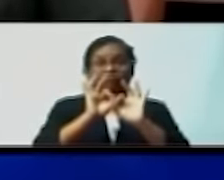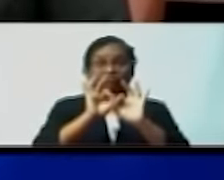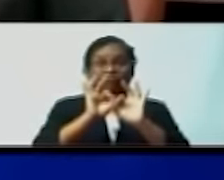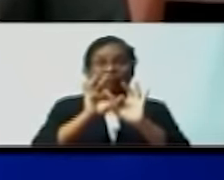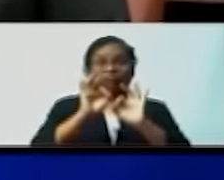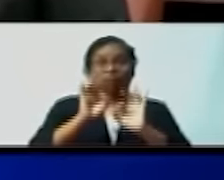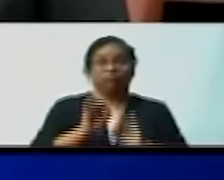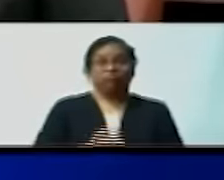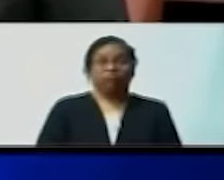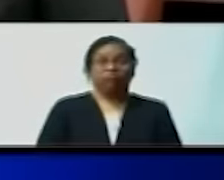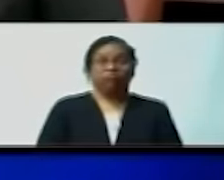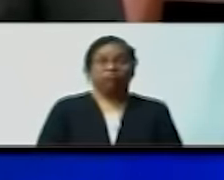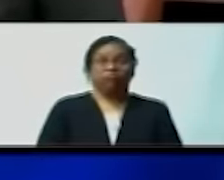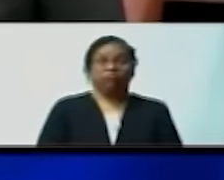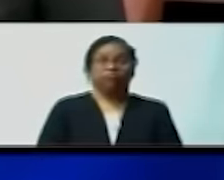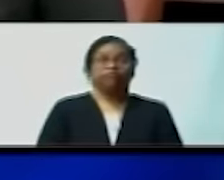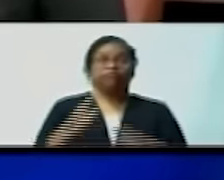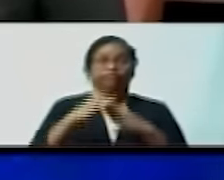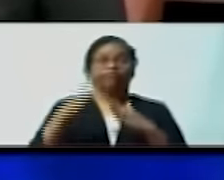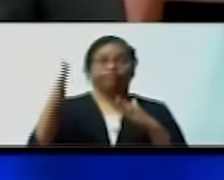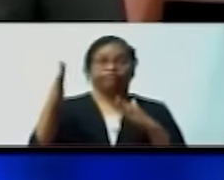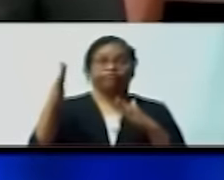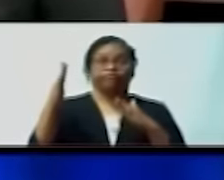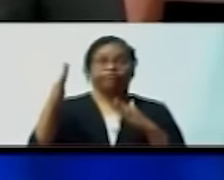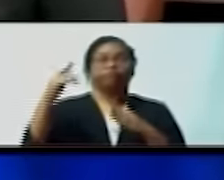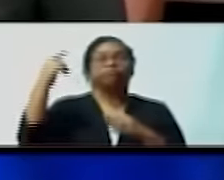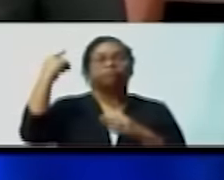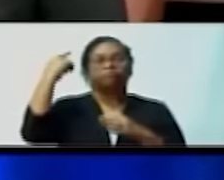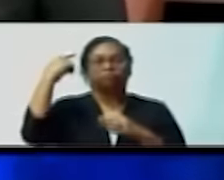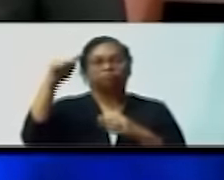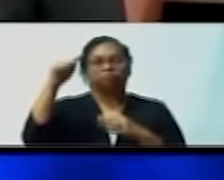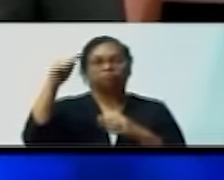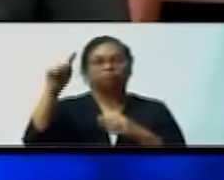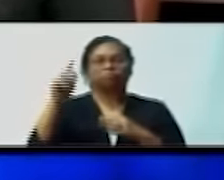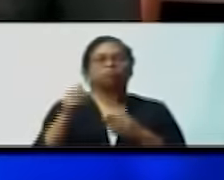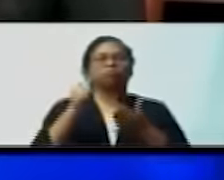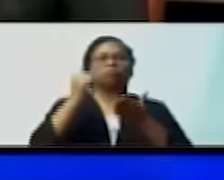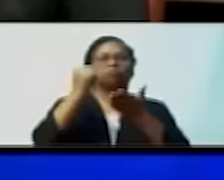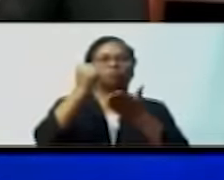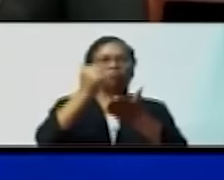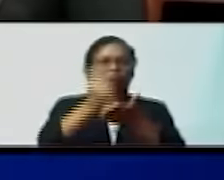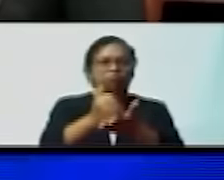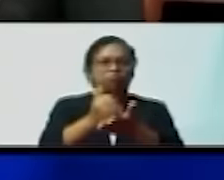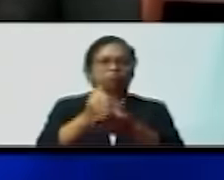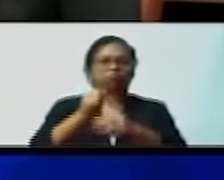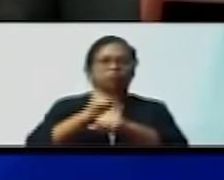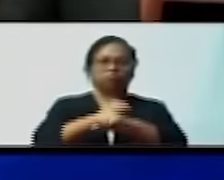trascendente para mejorar lo que es la seguridad